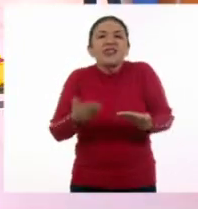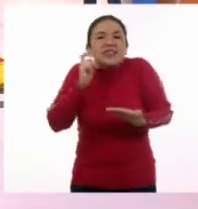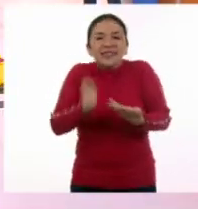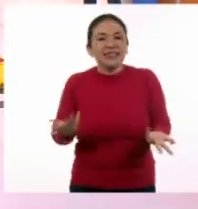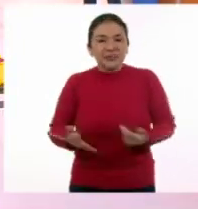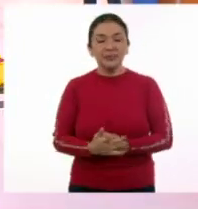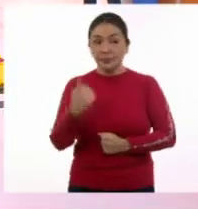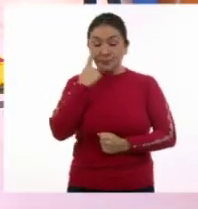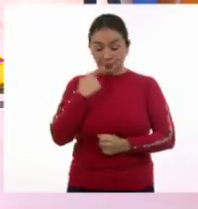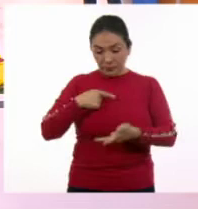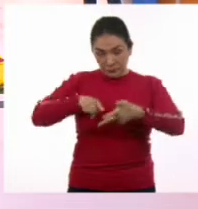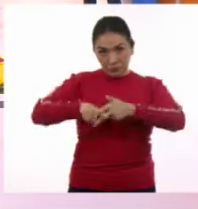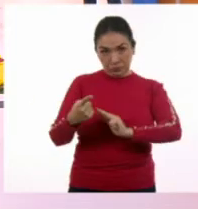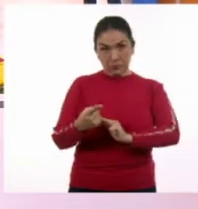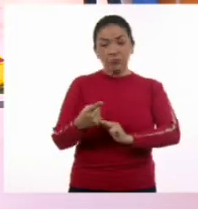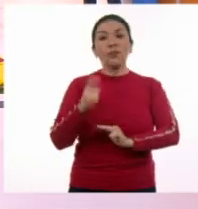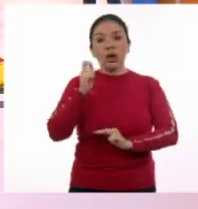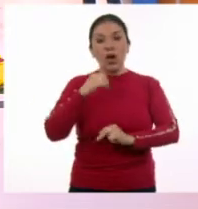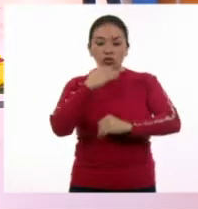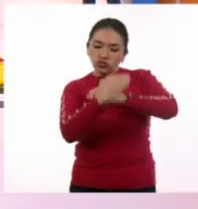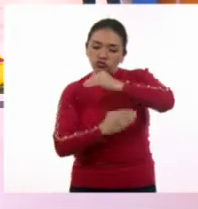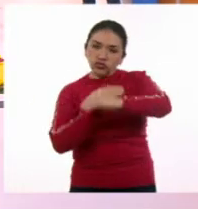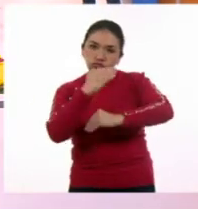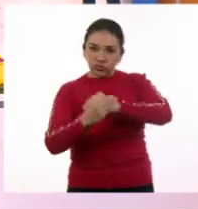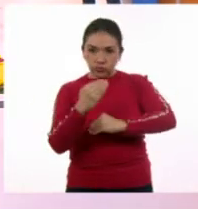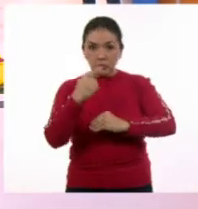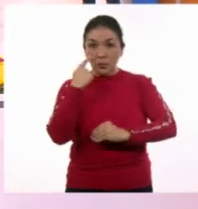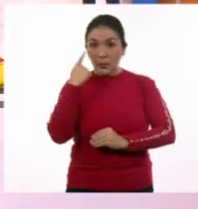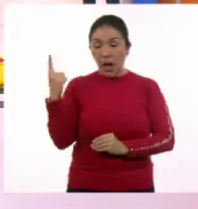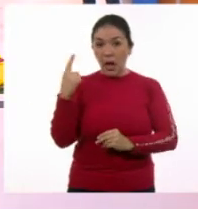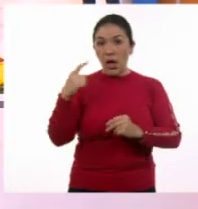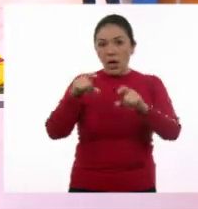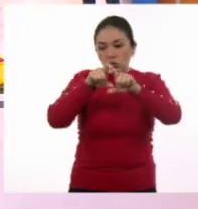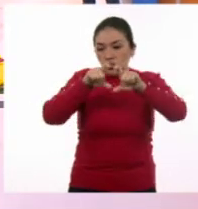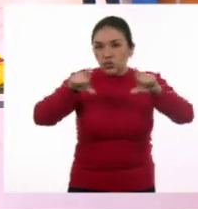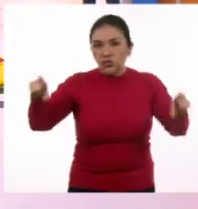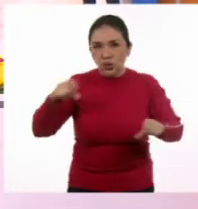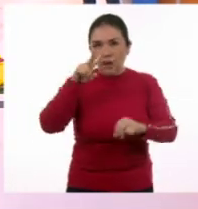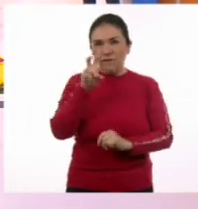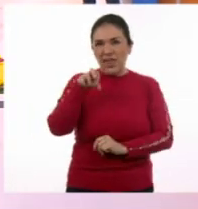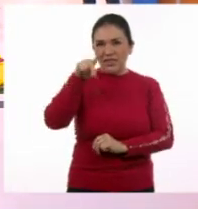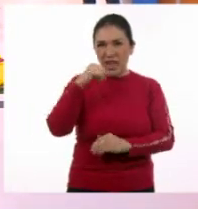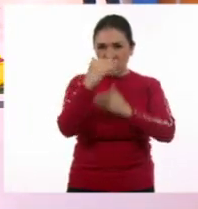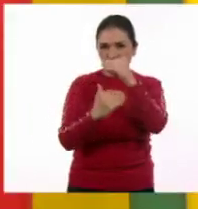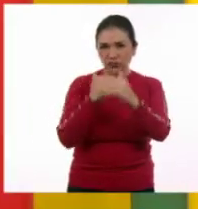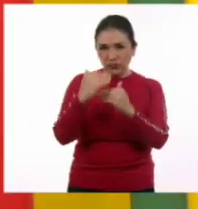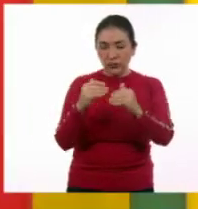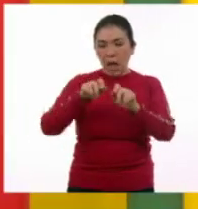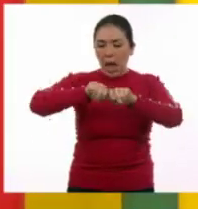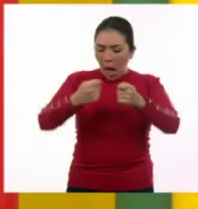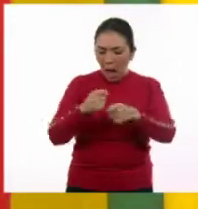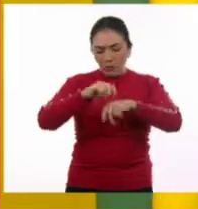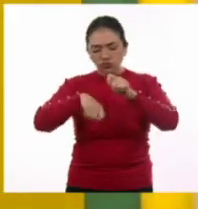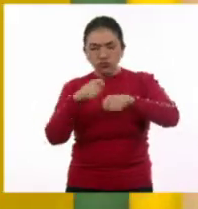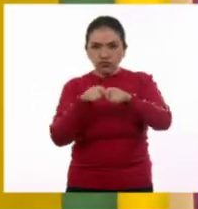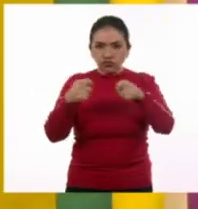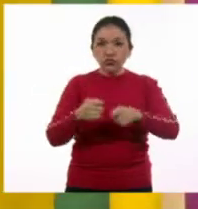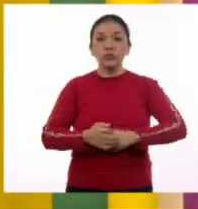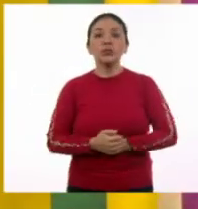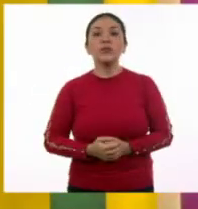vamos a iniciar con nuestro vendaje vamos a agarrar nuestra venda en abril